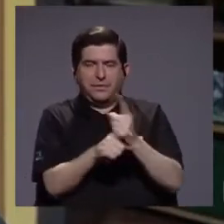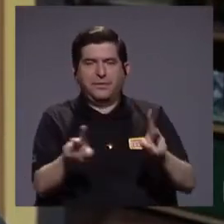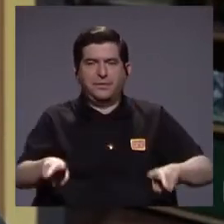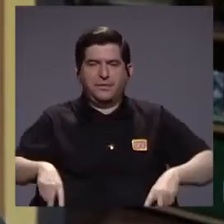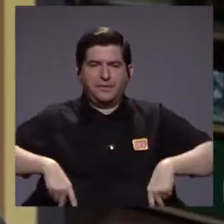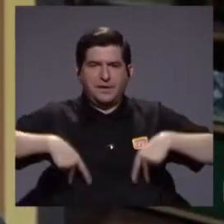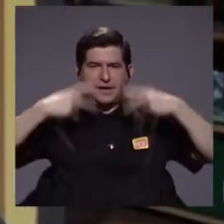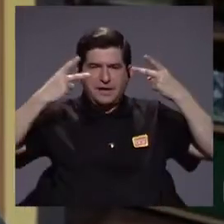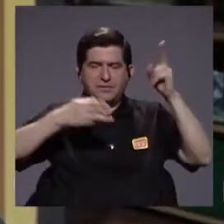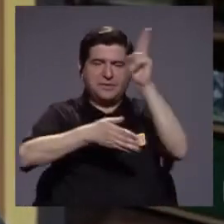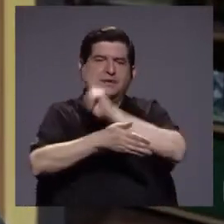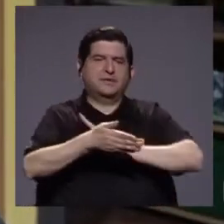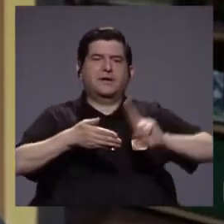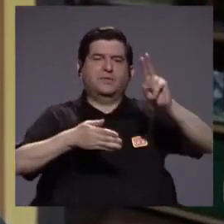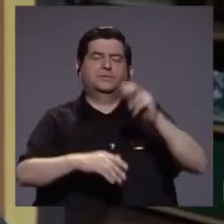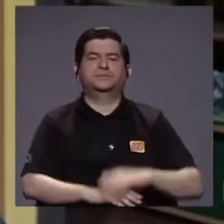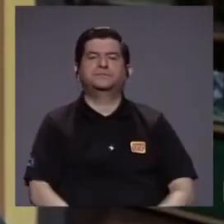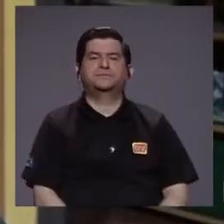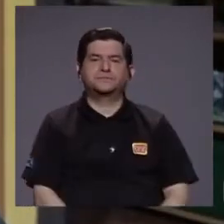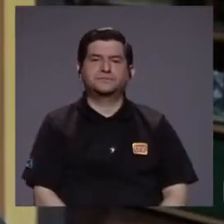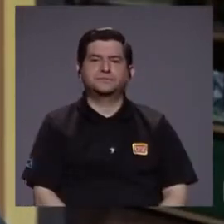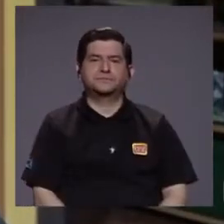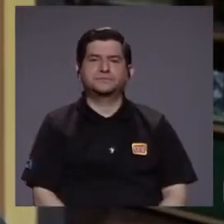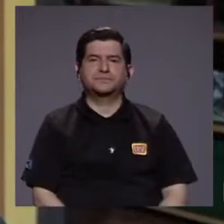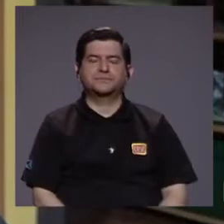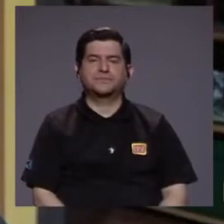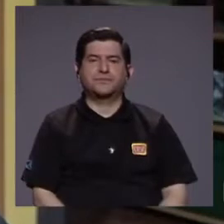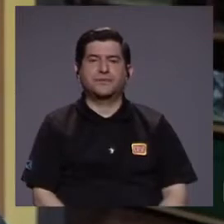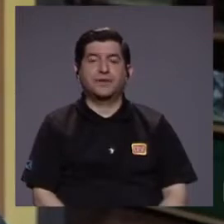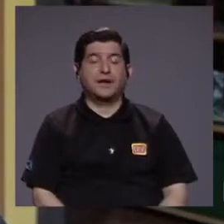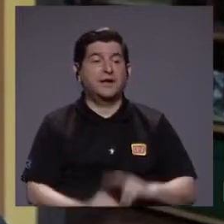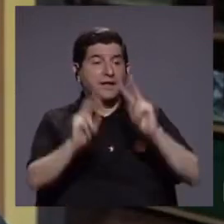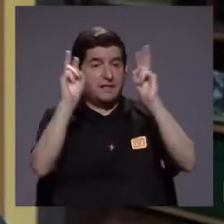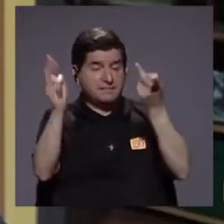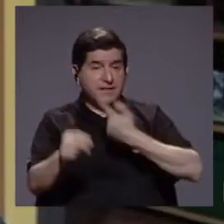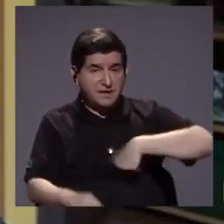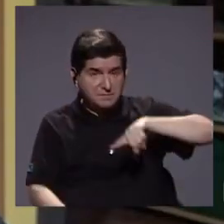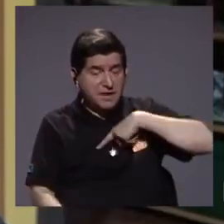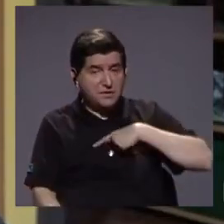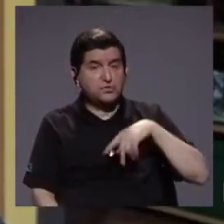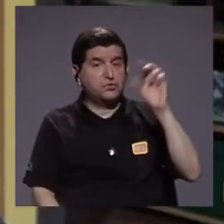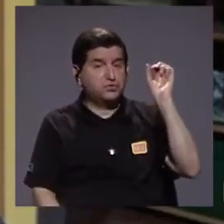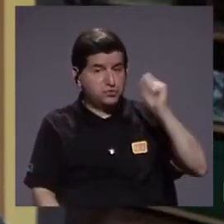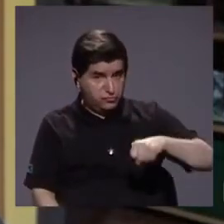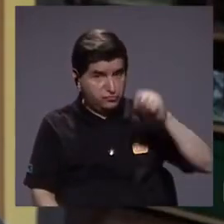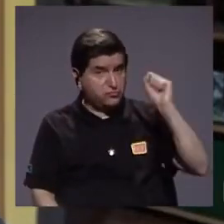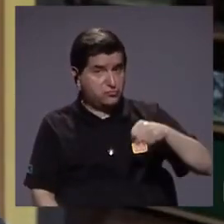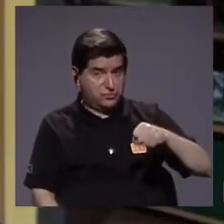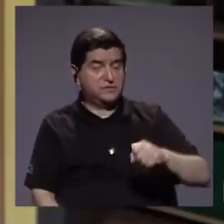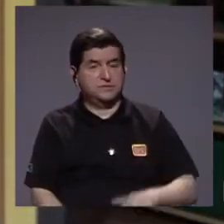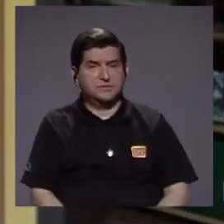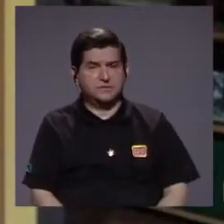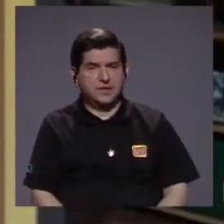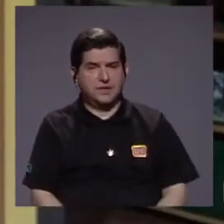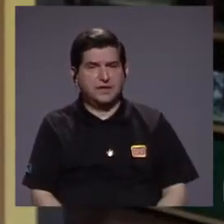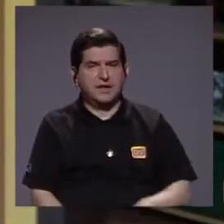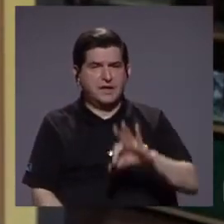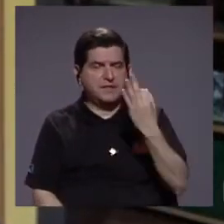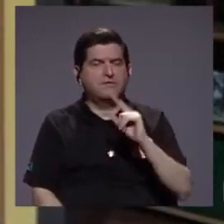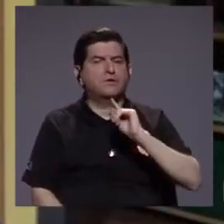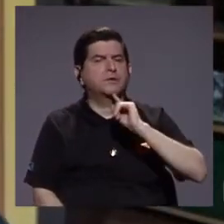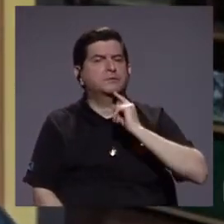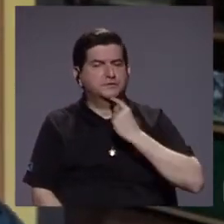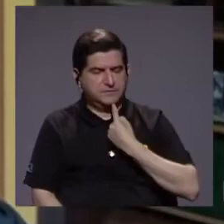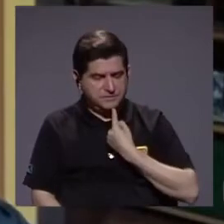vida universitaria. Entonces, es un tema que nosotros lo estamos tomando muy, muy en